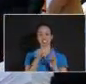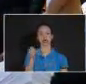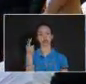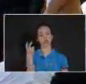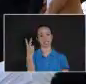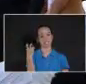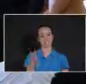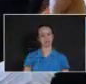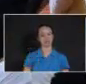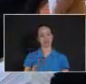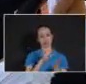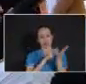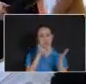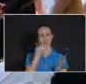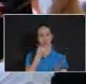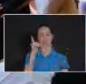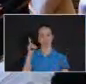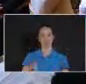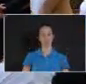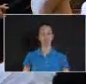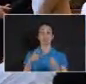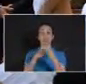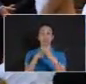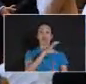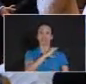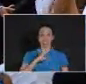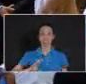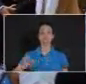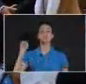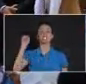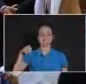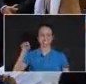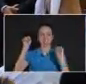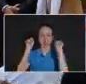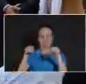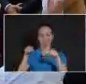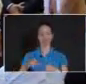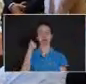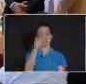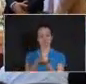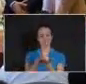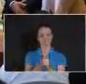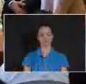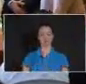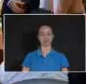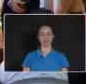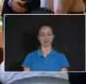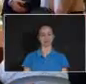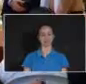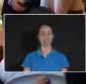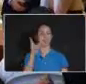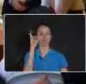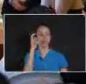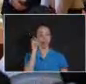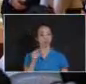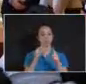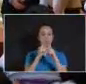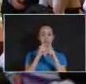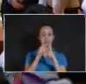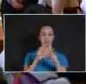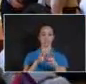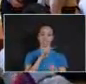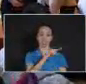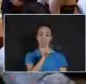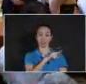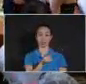Gloria a Dios. Con Cristo sí se puede, hermanos. Amén. Escuchamos las palabras de ellos,